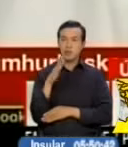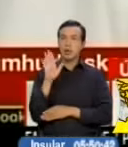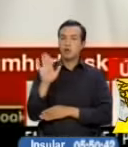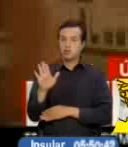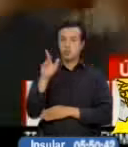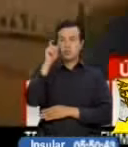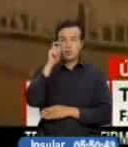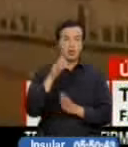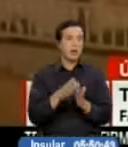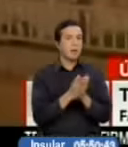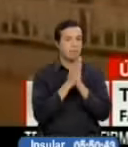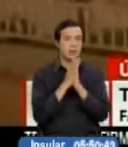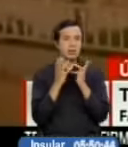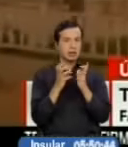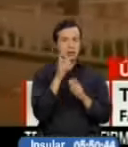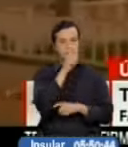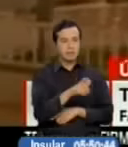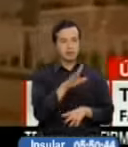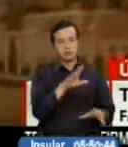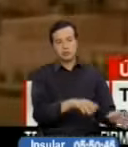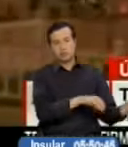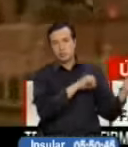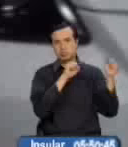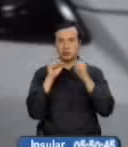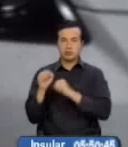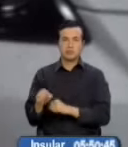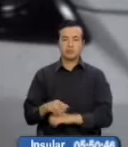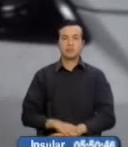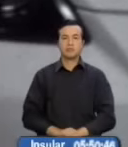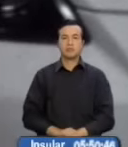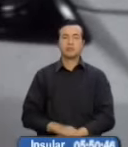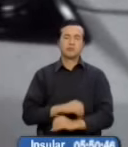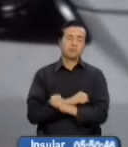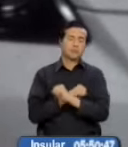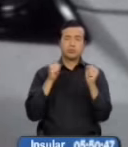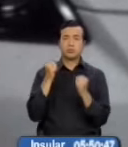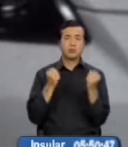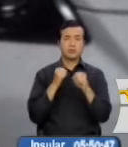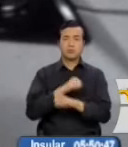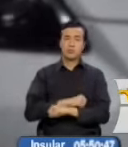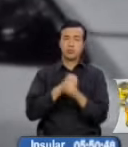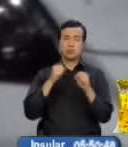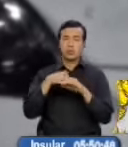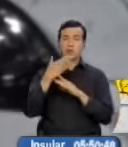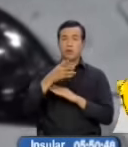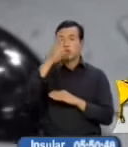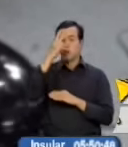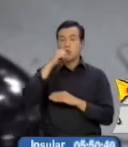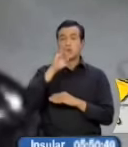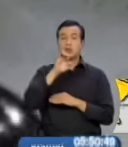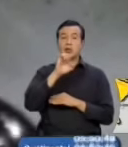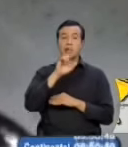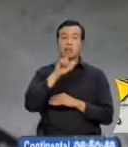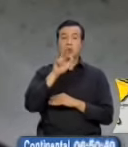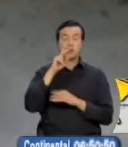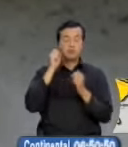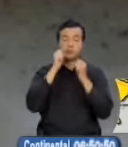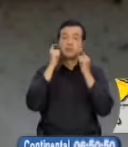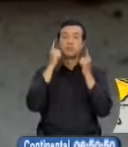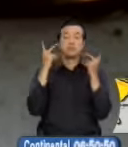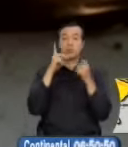petición formal de Turquía para extraditar al predicador turco. La explosión de un coche bomba en las afueras de un hotel en Tailandia ha dejado al menos